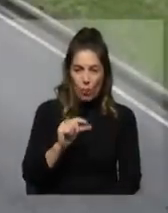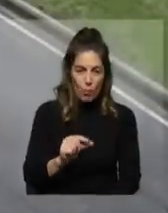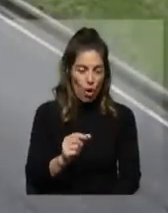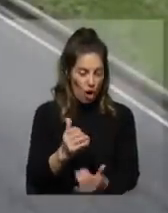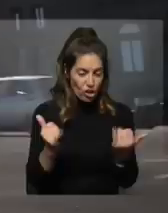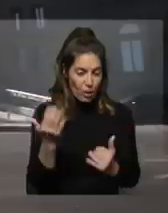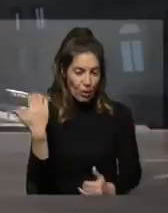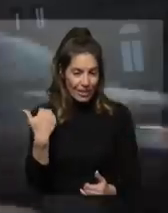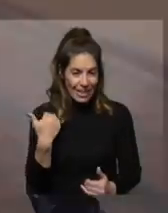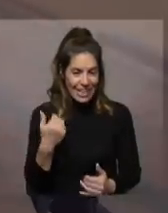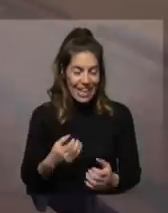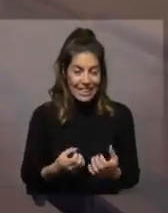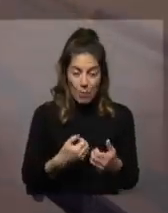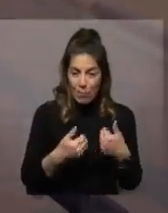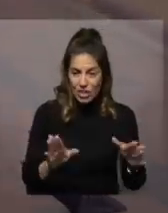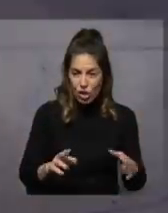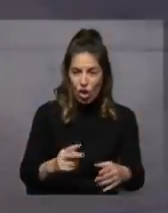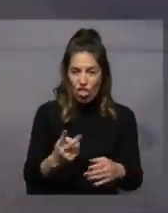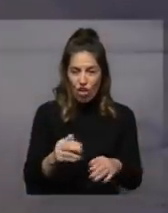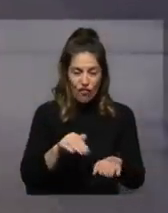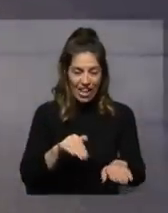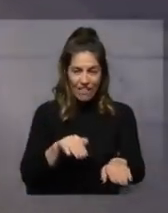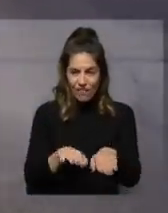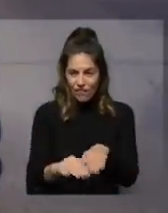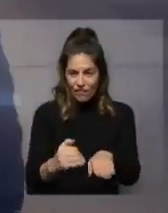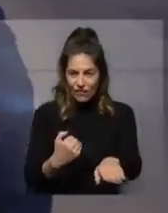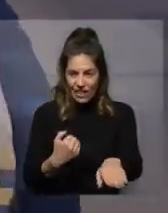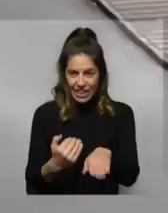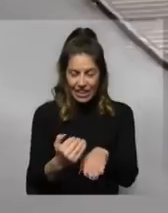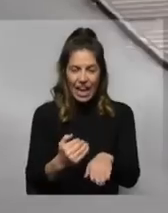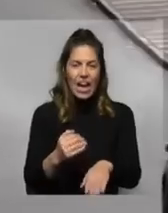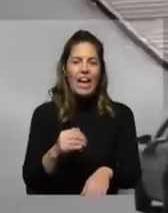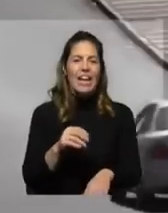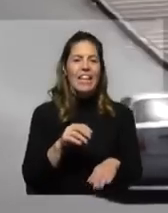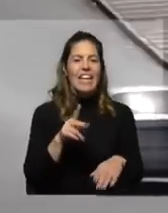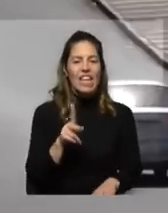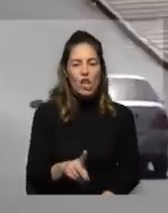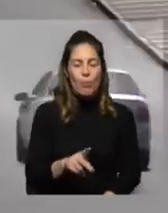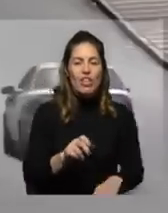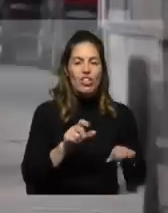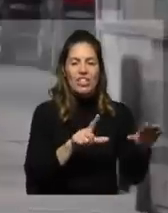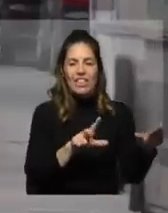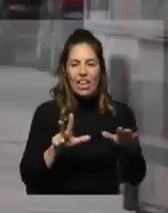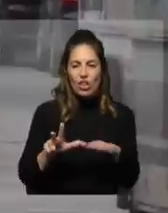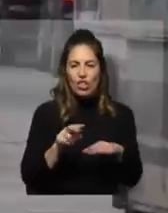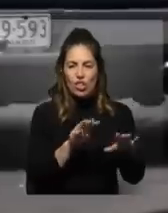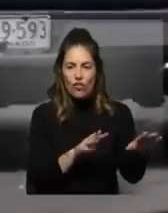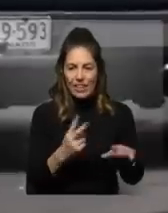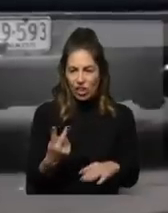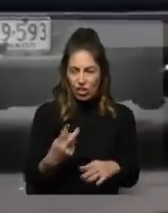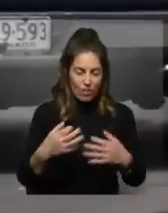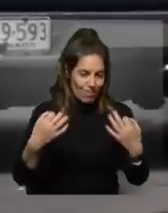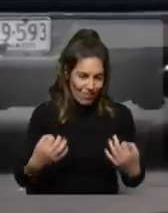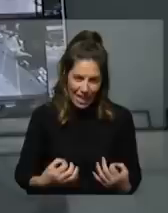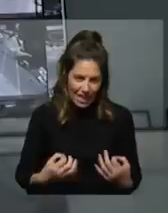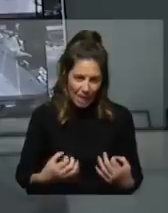inauguró la doble vía de la ruta tres entre kilómetro 68 y 92 quedó bárbaro quedó prácticamente como